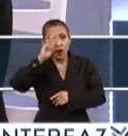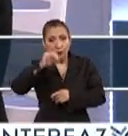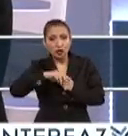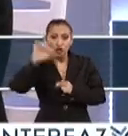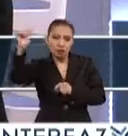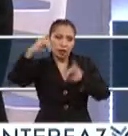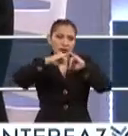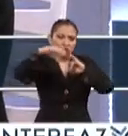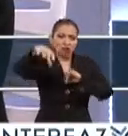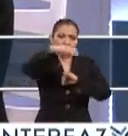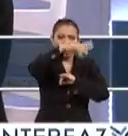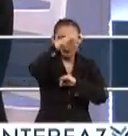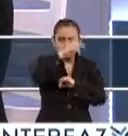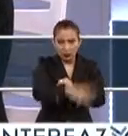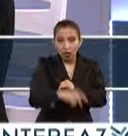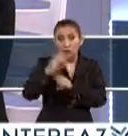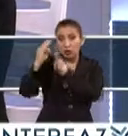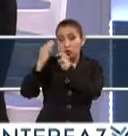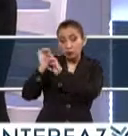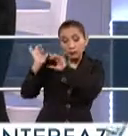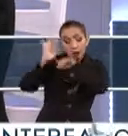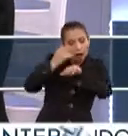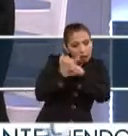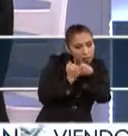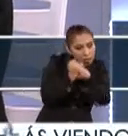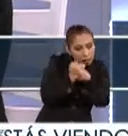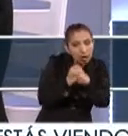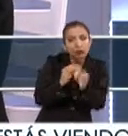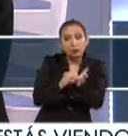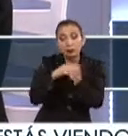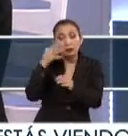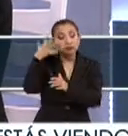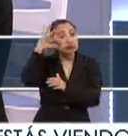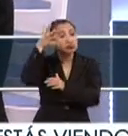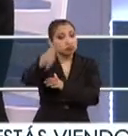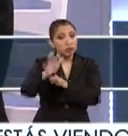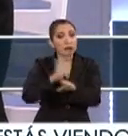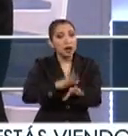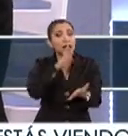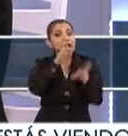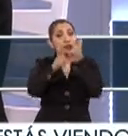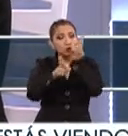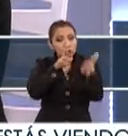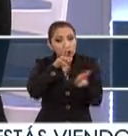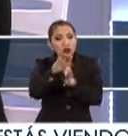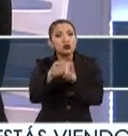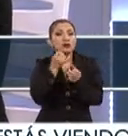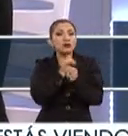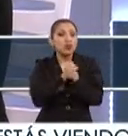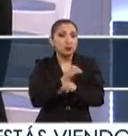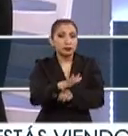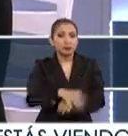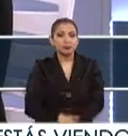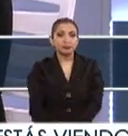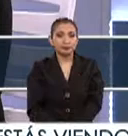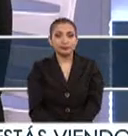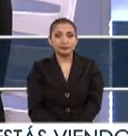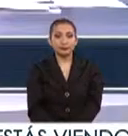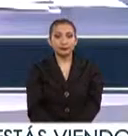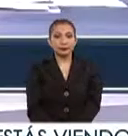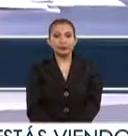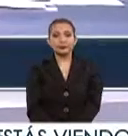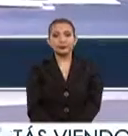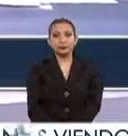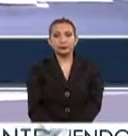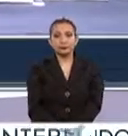también de otras instituciones mexicanas y del mundo, pues todavía surgirán mucho más resultados. Claro.